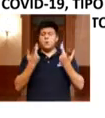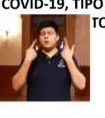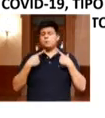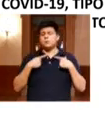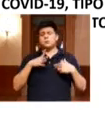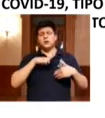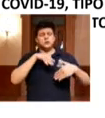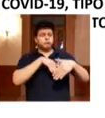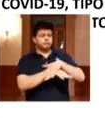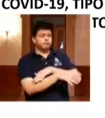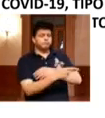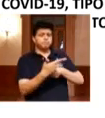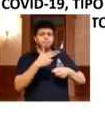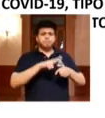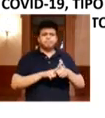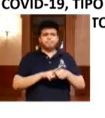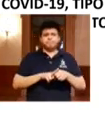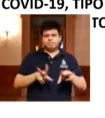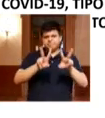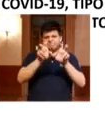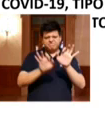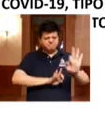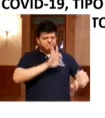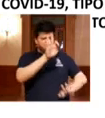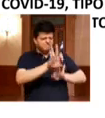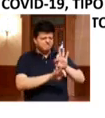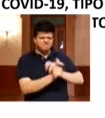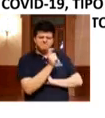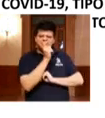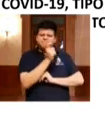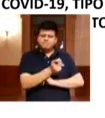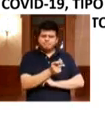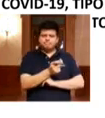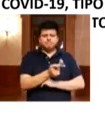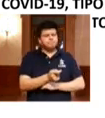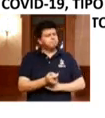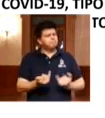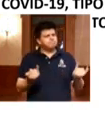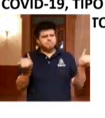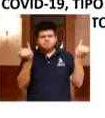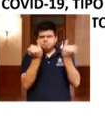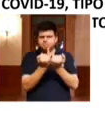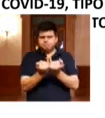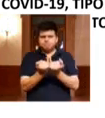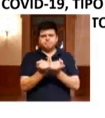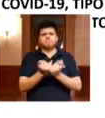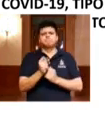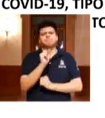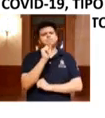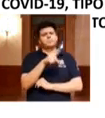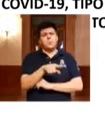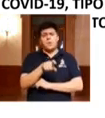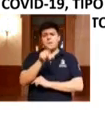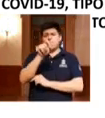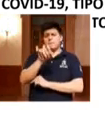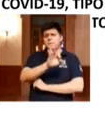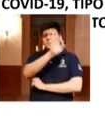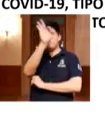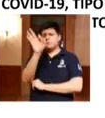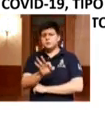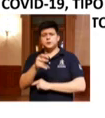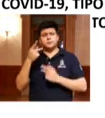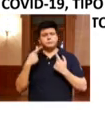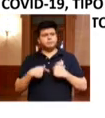de personas según el tipo de tratamiento sigue estando de la misma manera. El 20% han